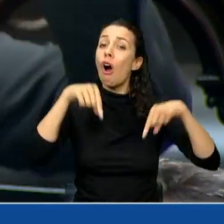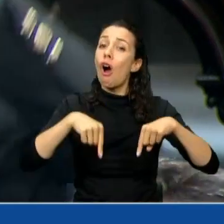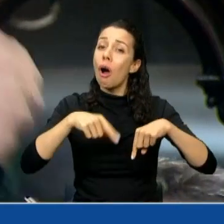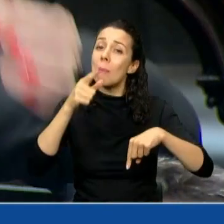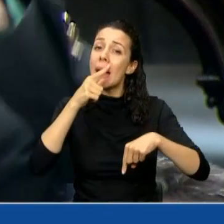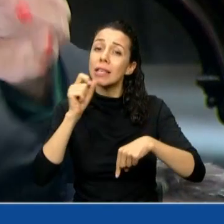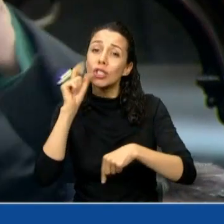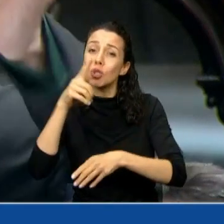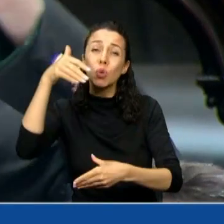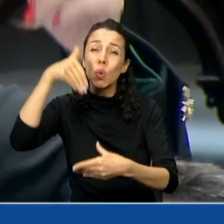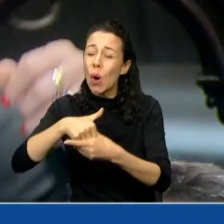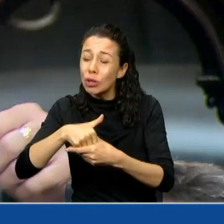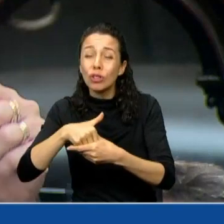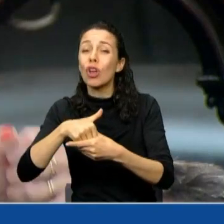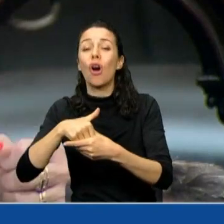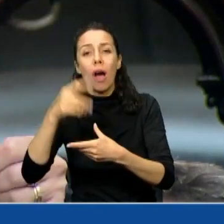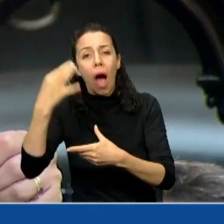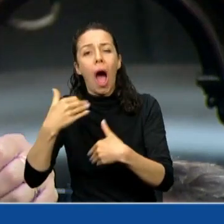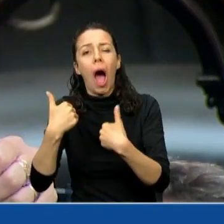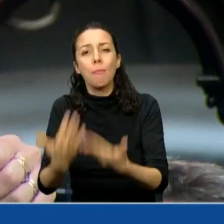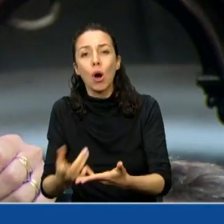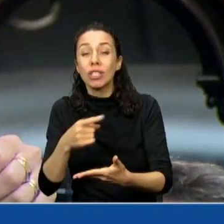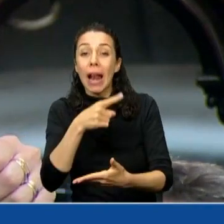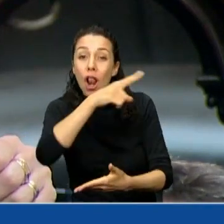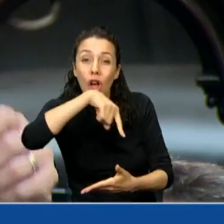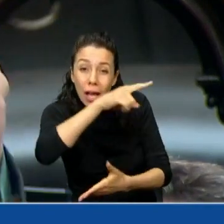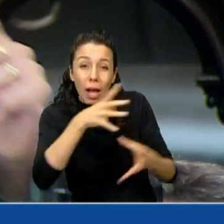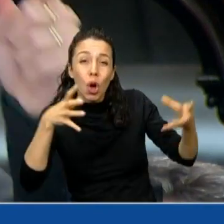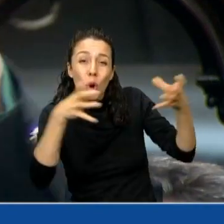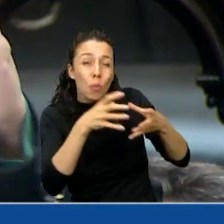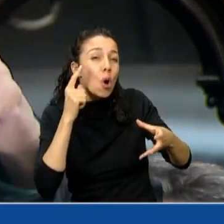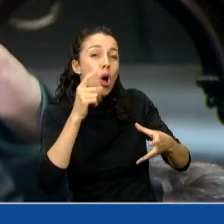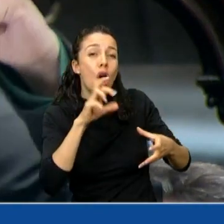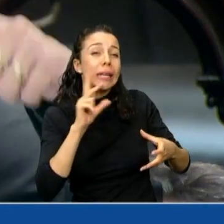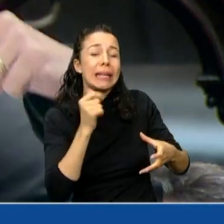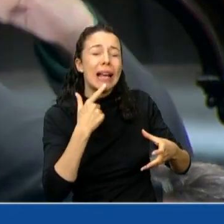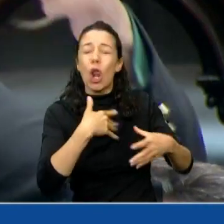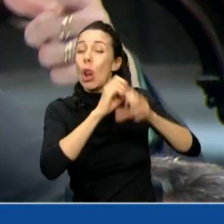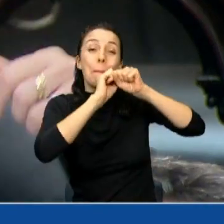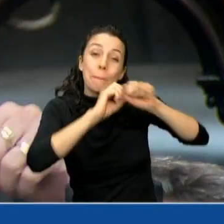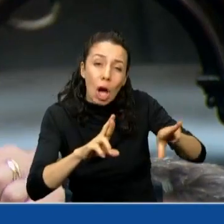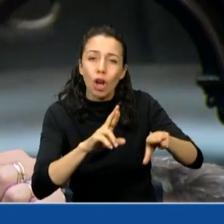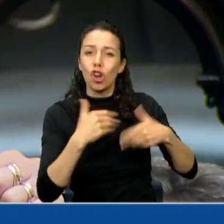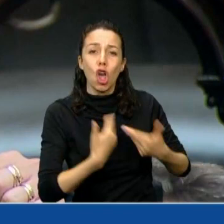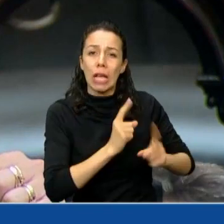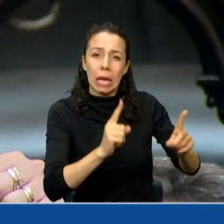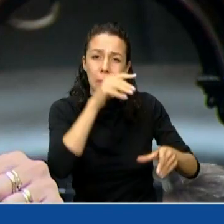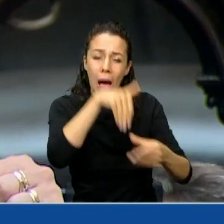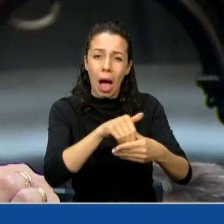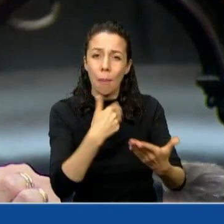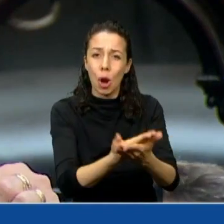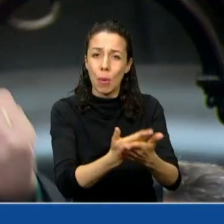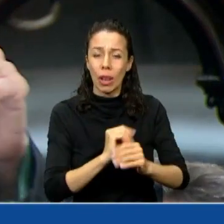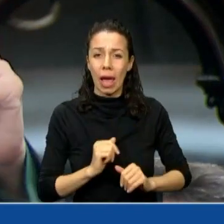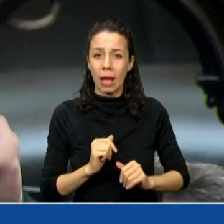que ni los gorilas más gorilas de la Argentina se atreverían a proponer, que el 90% de los trabajadores más pobres financien